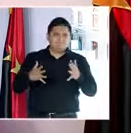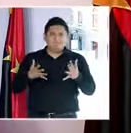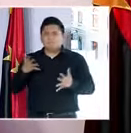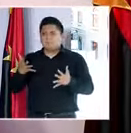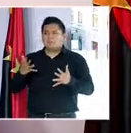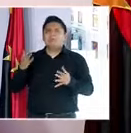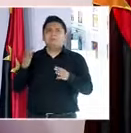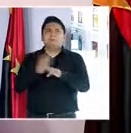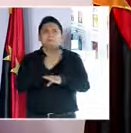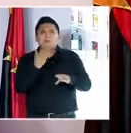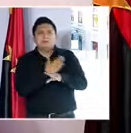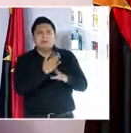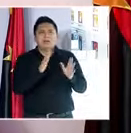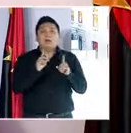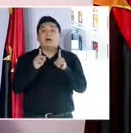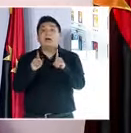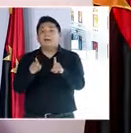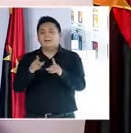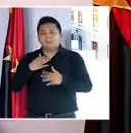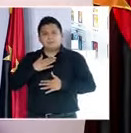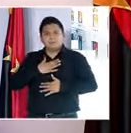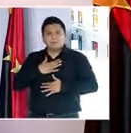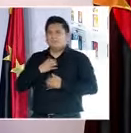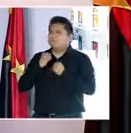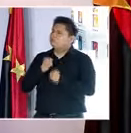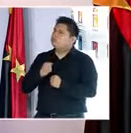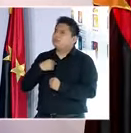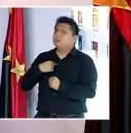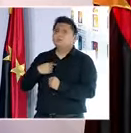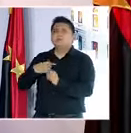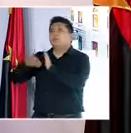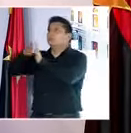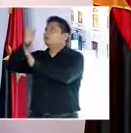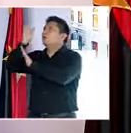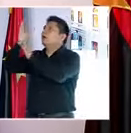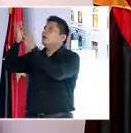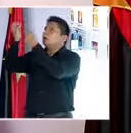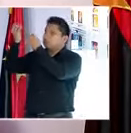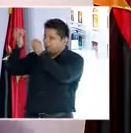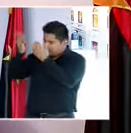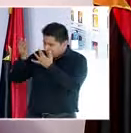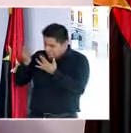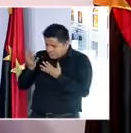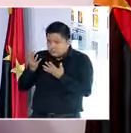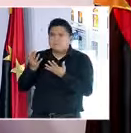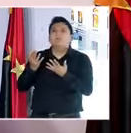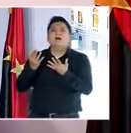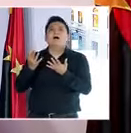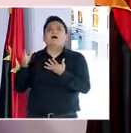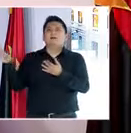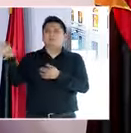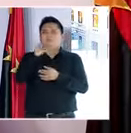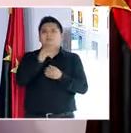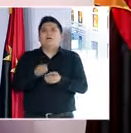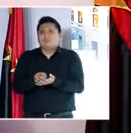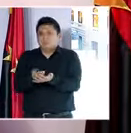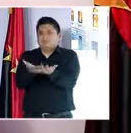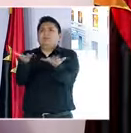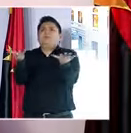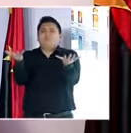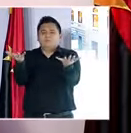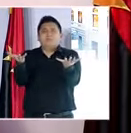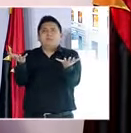Es allí cuando la fuerza divina nos regala a todos o